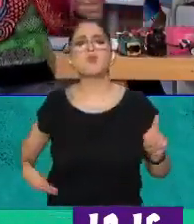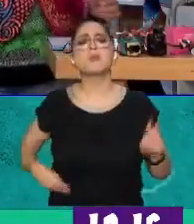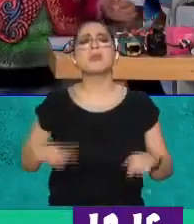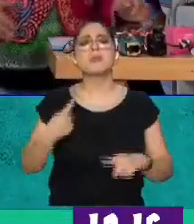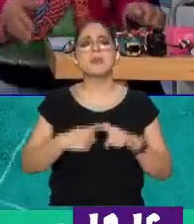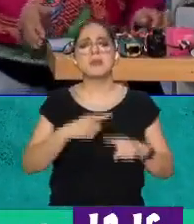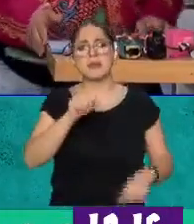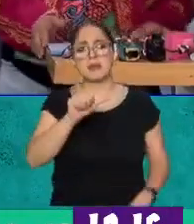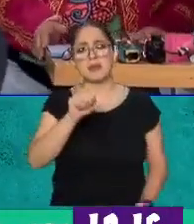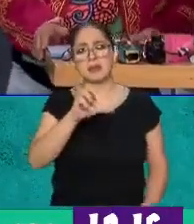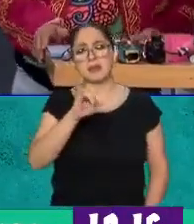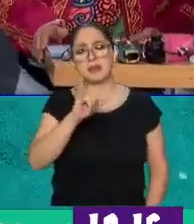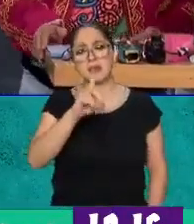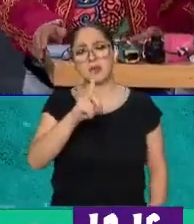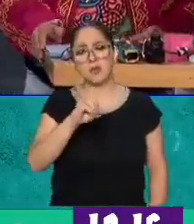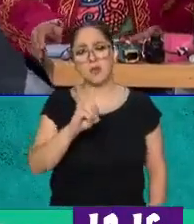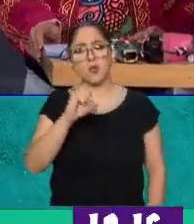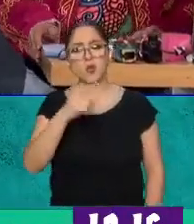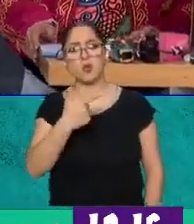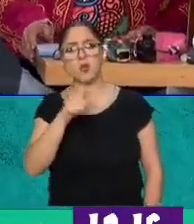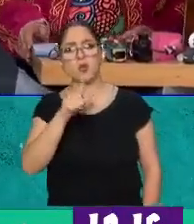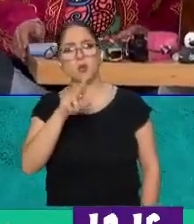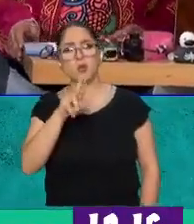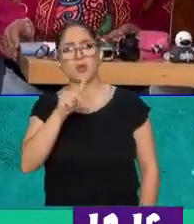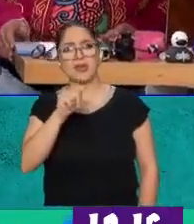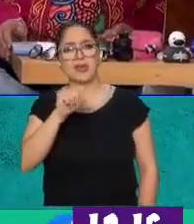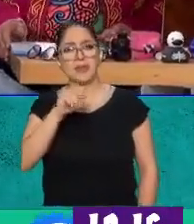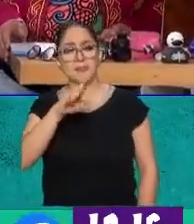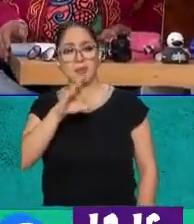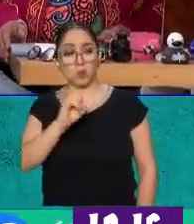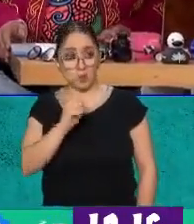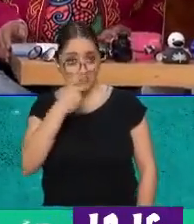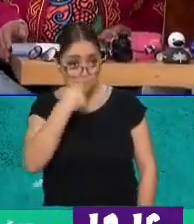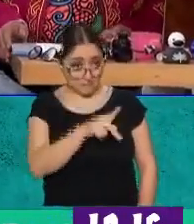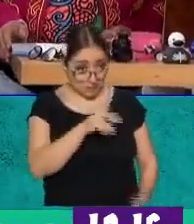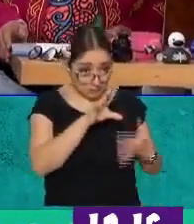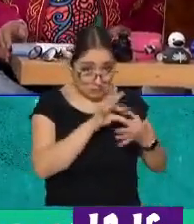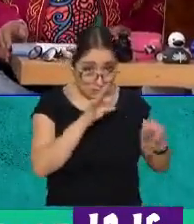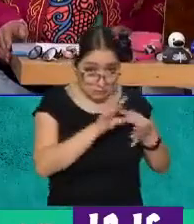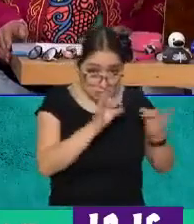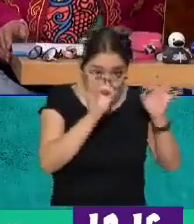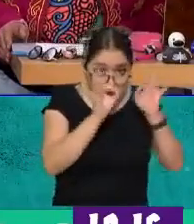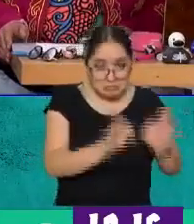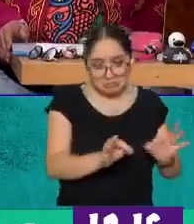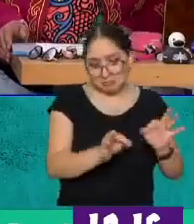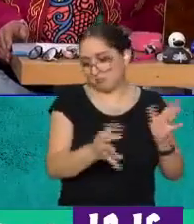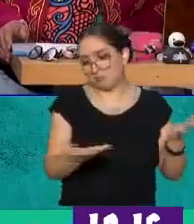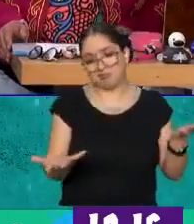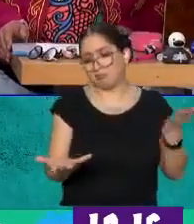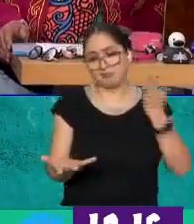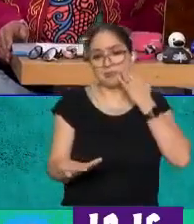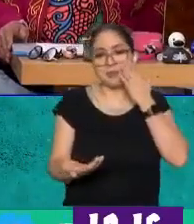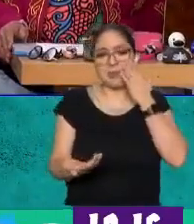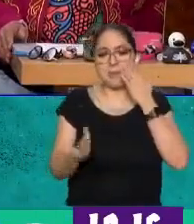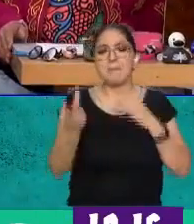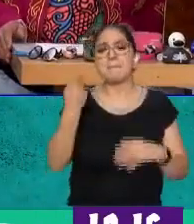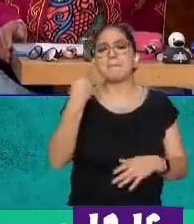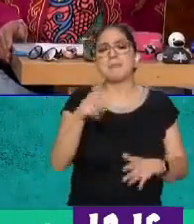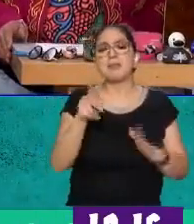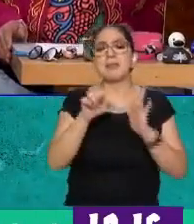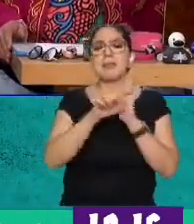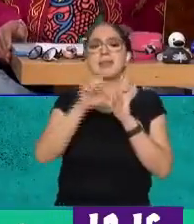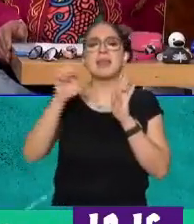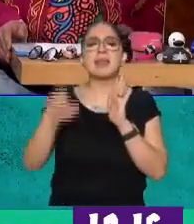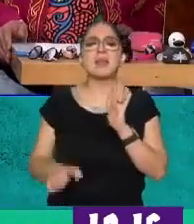No. Sí, pero no tiene ningún fundamento, no. Ahora, no, ahí te va. Por ejemplo, esas cosas que son como